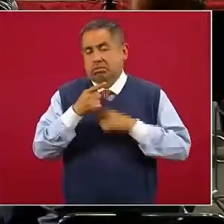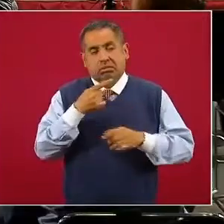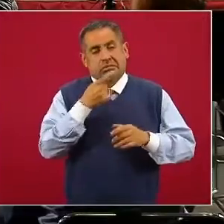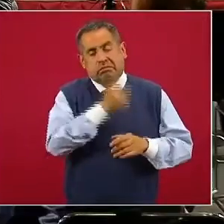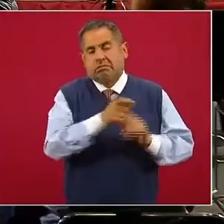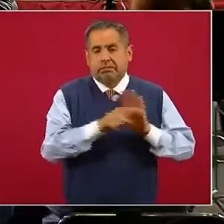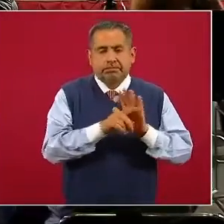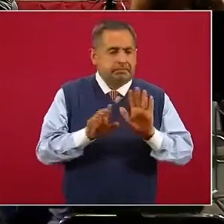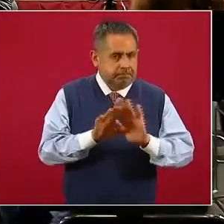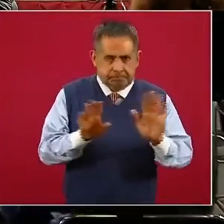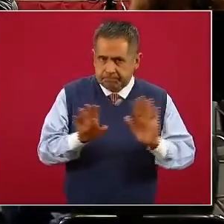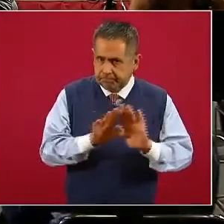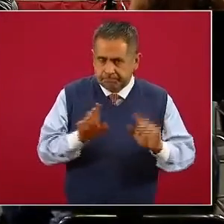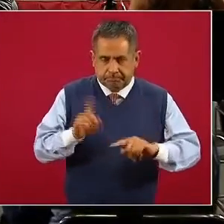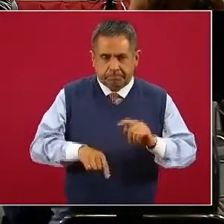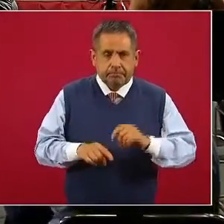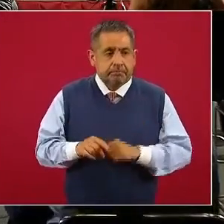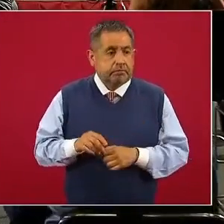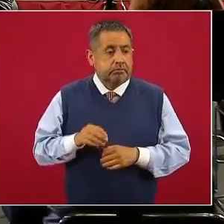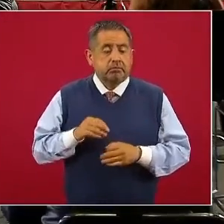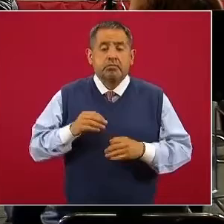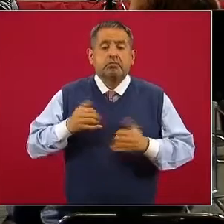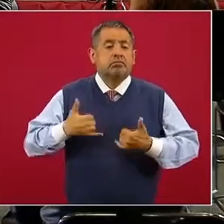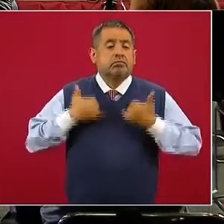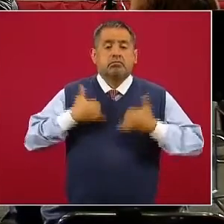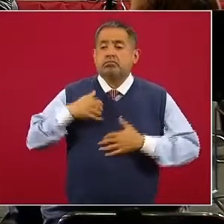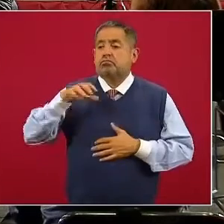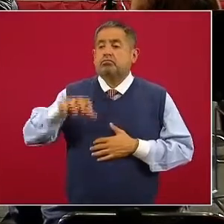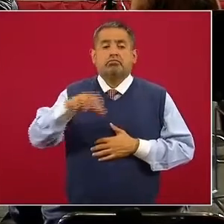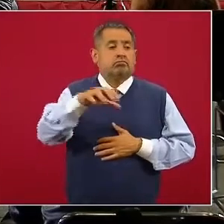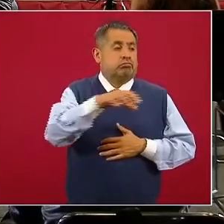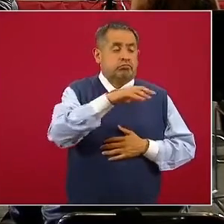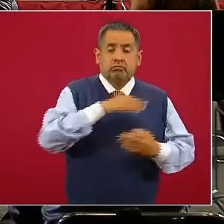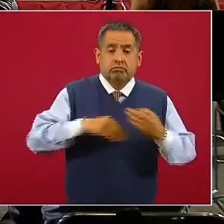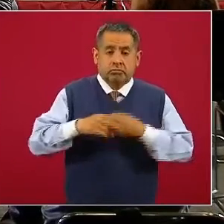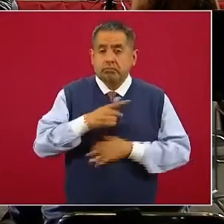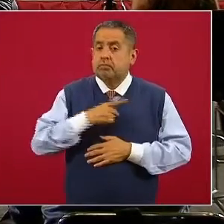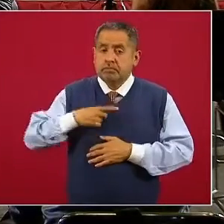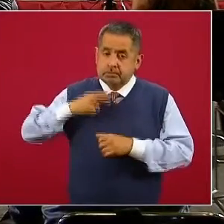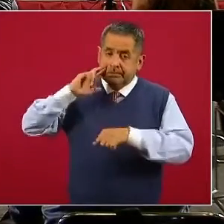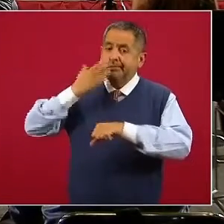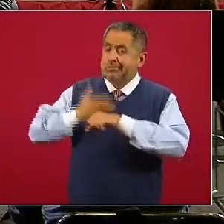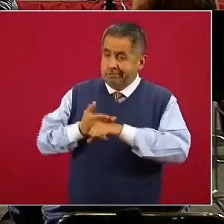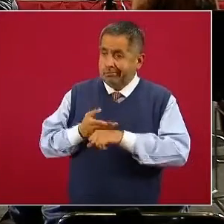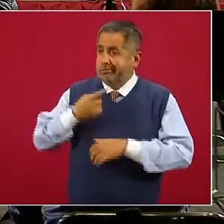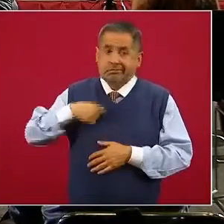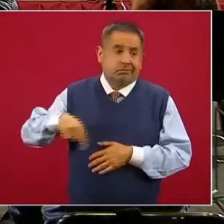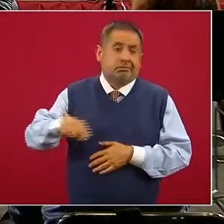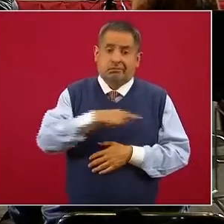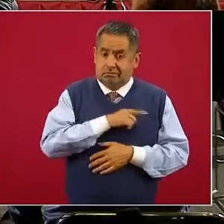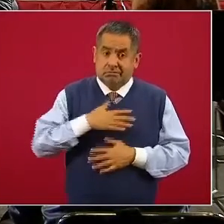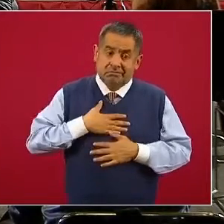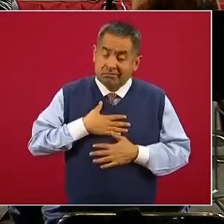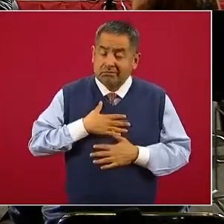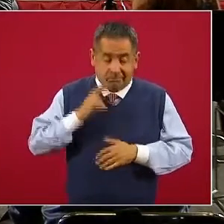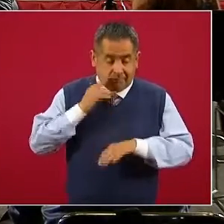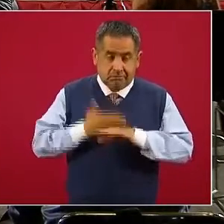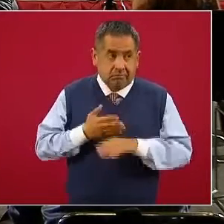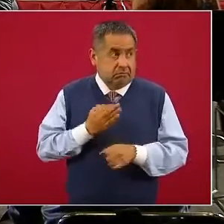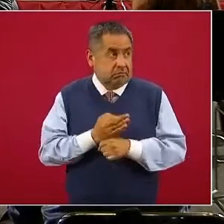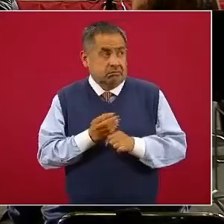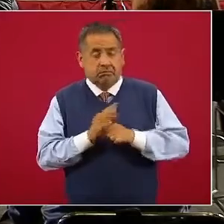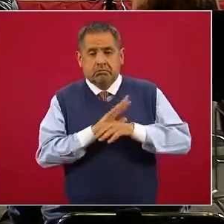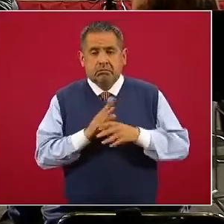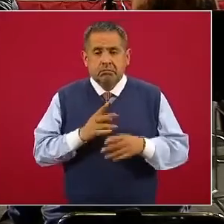desde luego, entender que todas las juventudes tenemos que tener un papel responsable ante la situación que estamos viviendo hoy en día y que